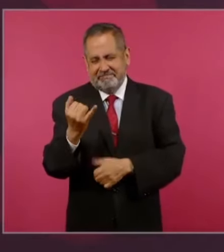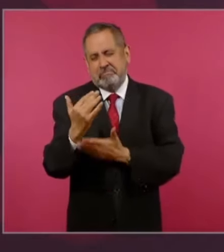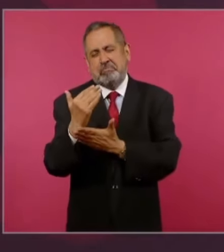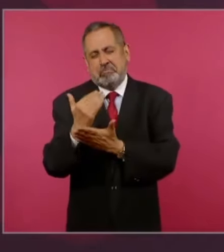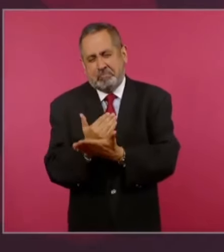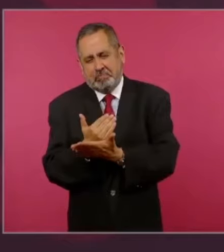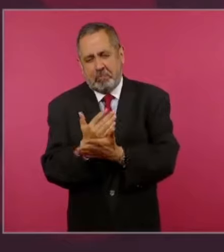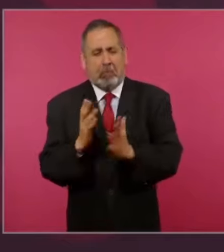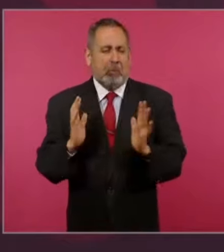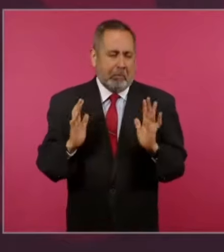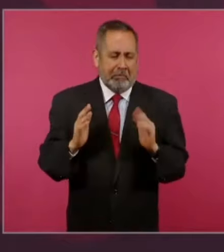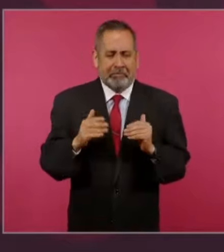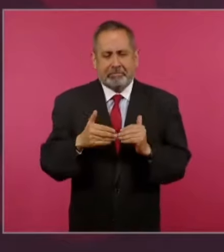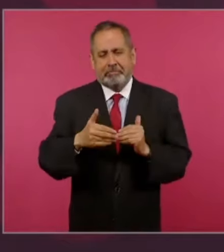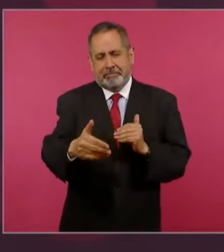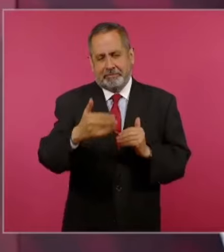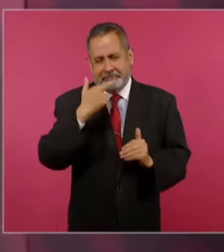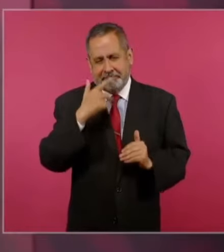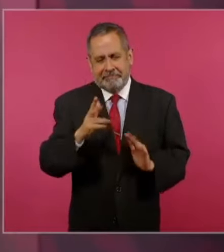Entonces,